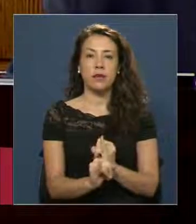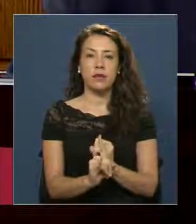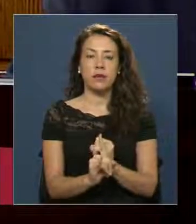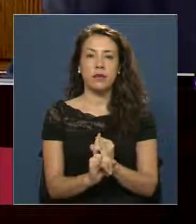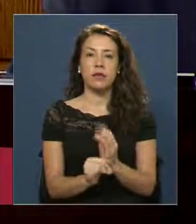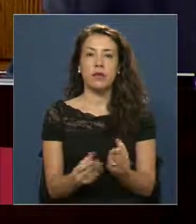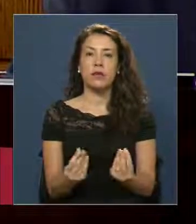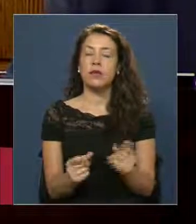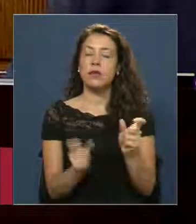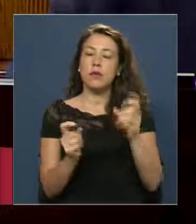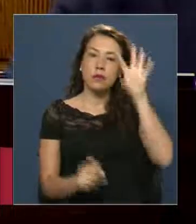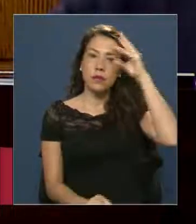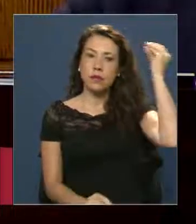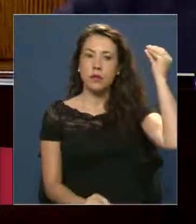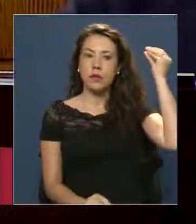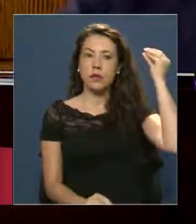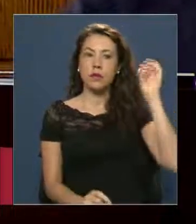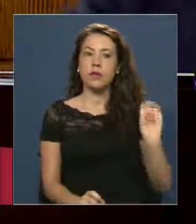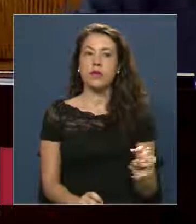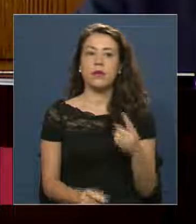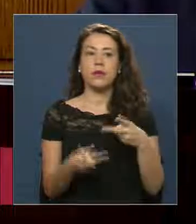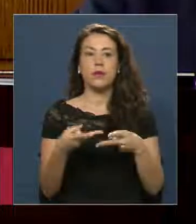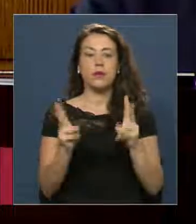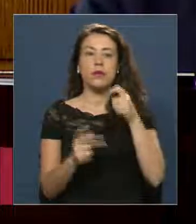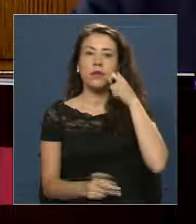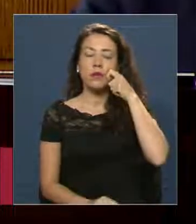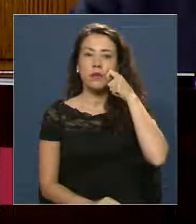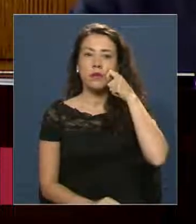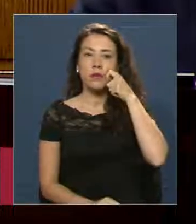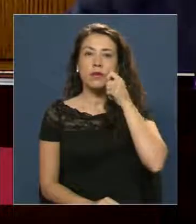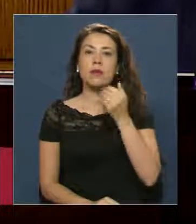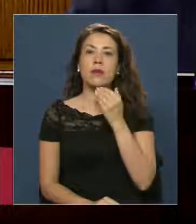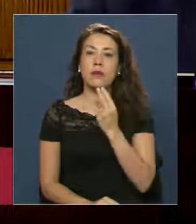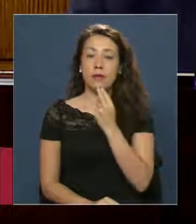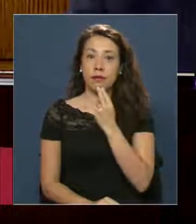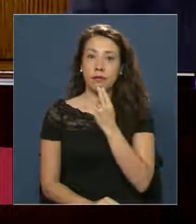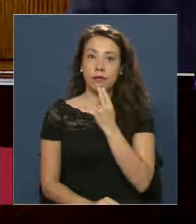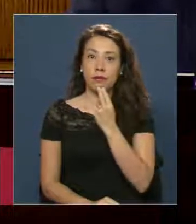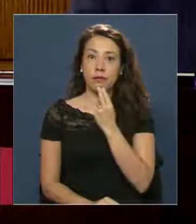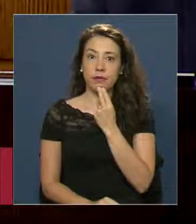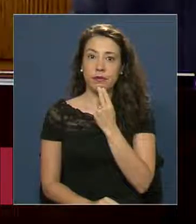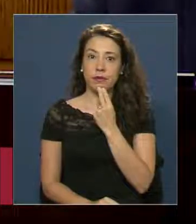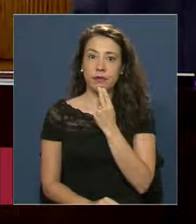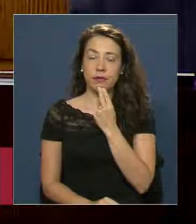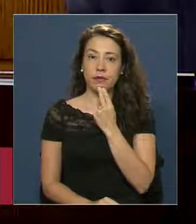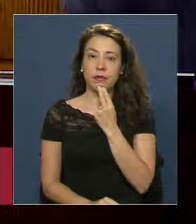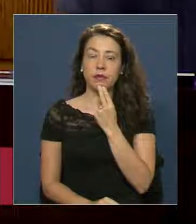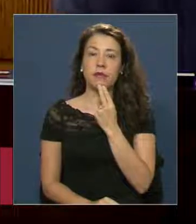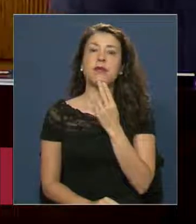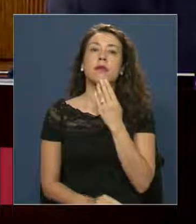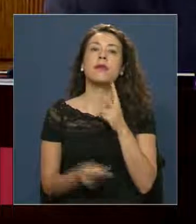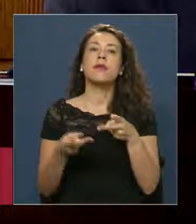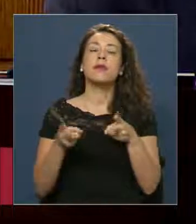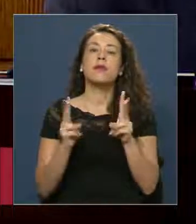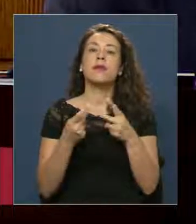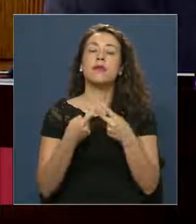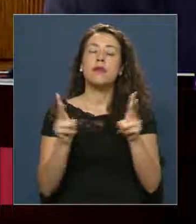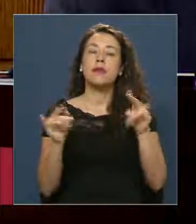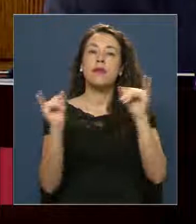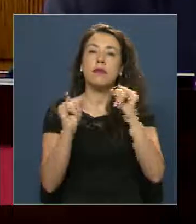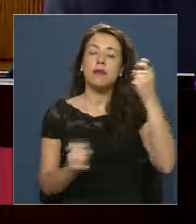que a muchos se les olvida que el primer derecho humano, además de la vida, por cierto, es el derecho de libre